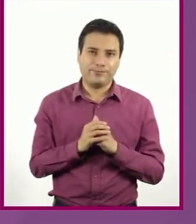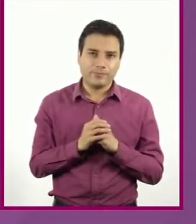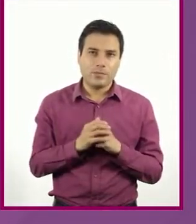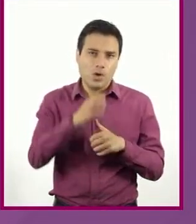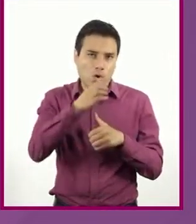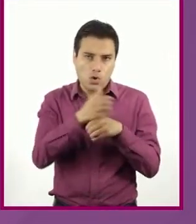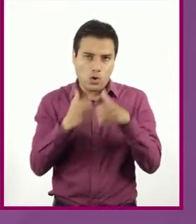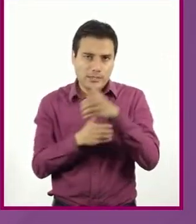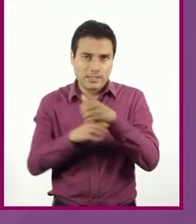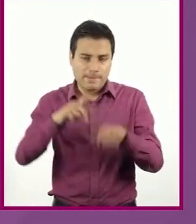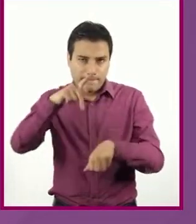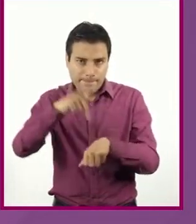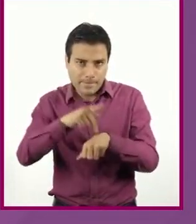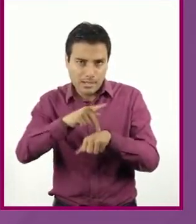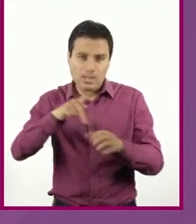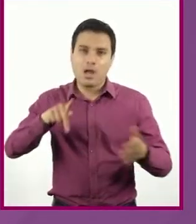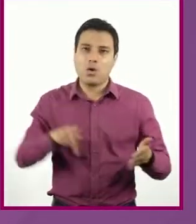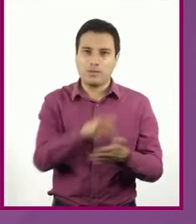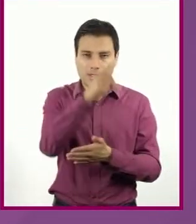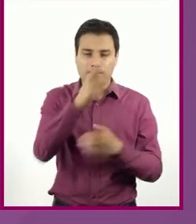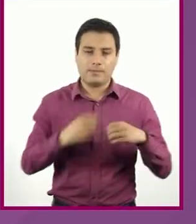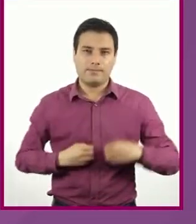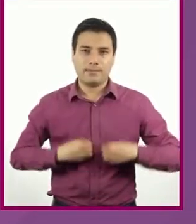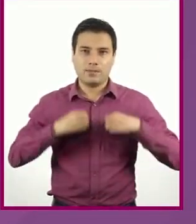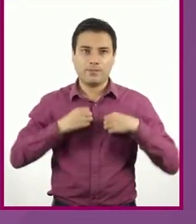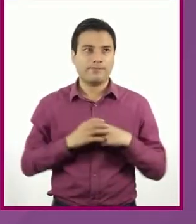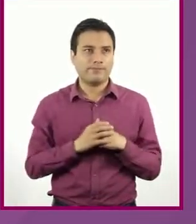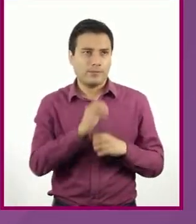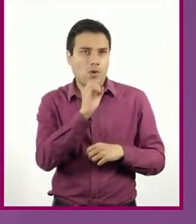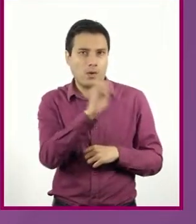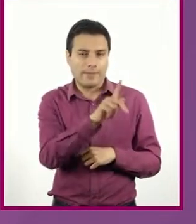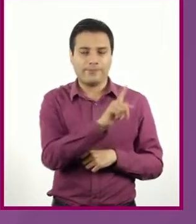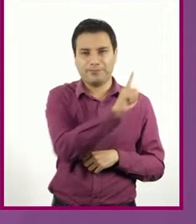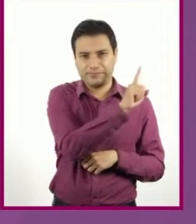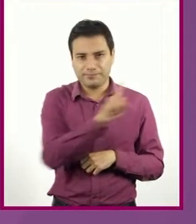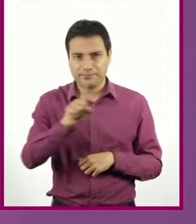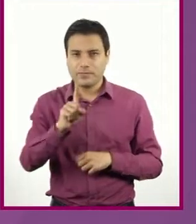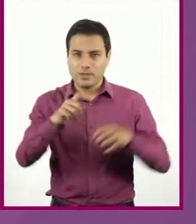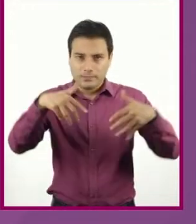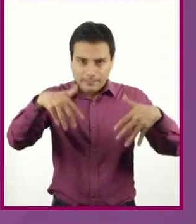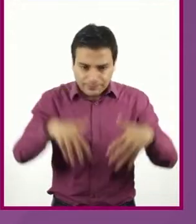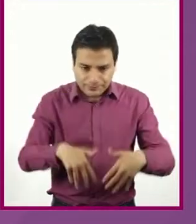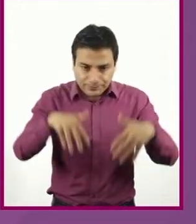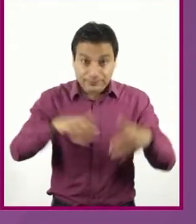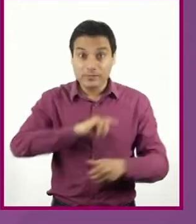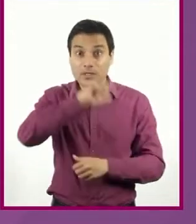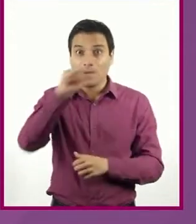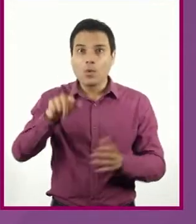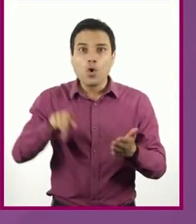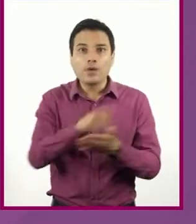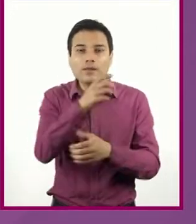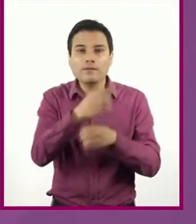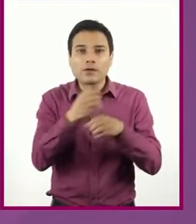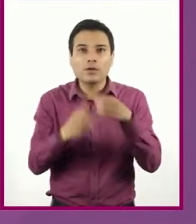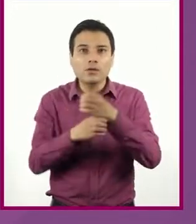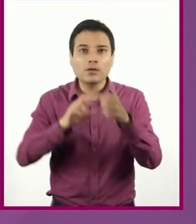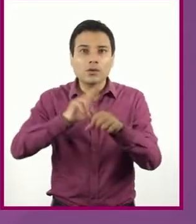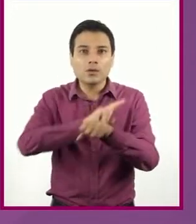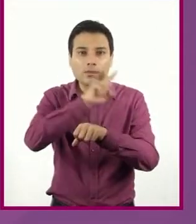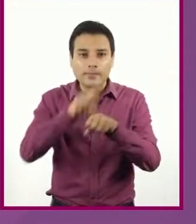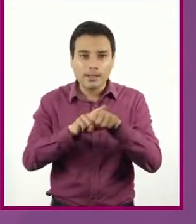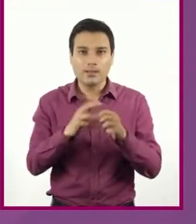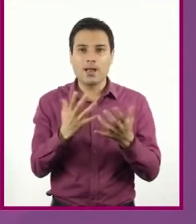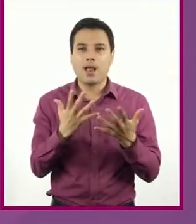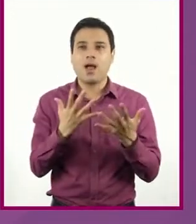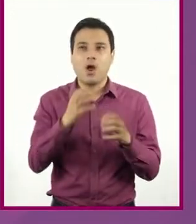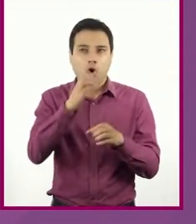estatuas, le dijo el dios. Así lo hizo Midas, y cuando vio que todo a su alrededor volvía a la vida, regaló